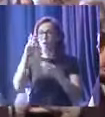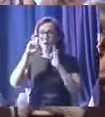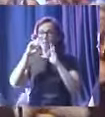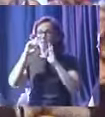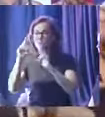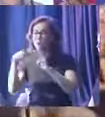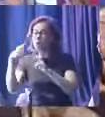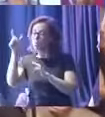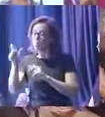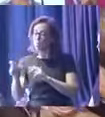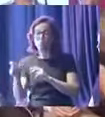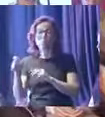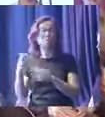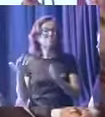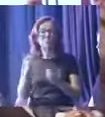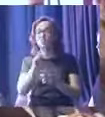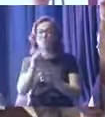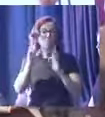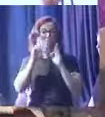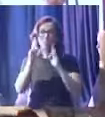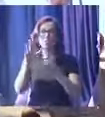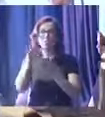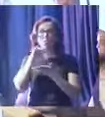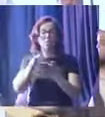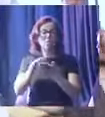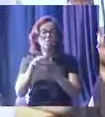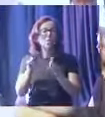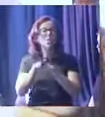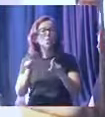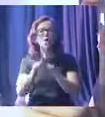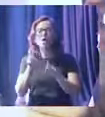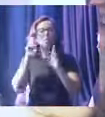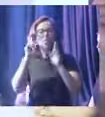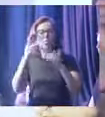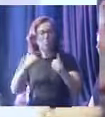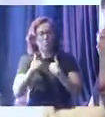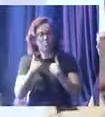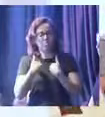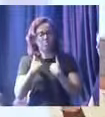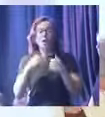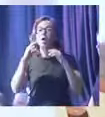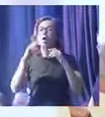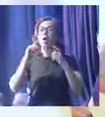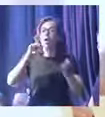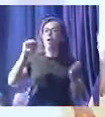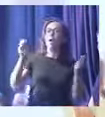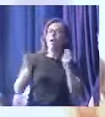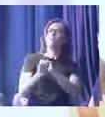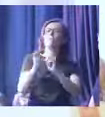no respetamos a la ciudad, tampoco nos respetamos a nosotros. La revolución de respeto